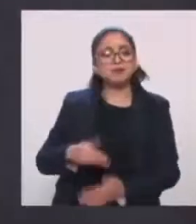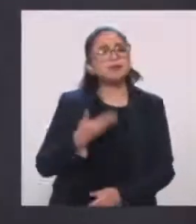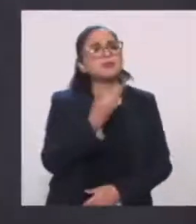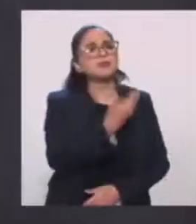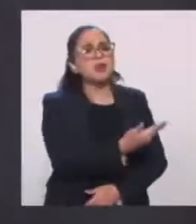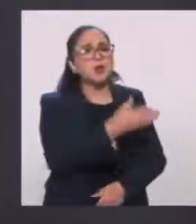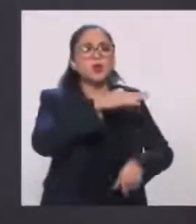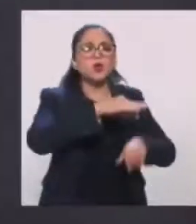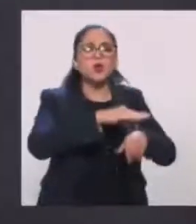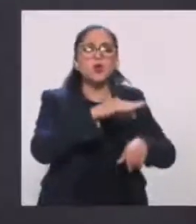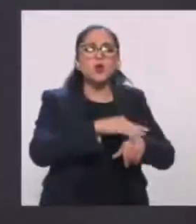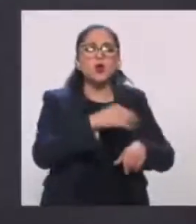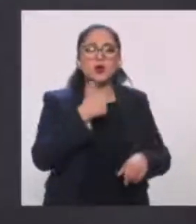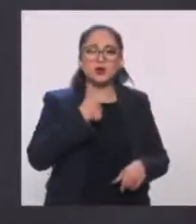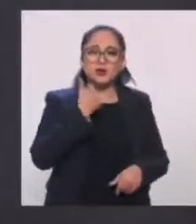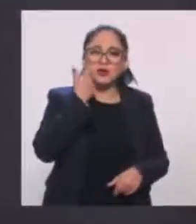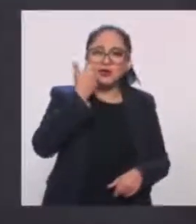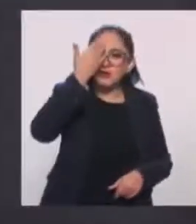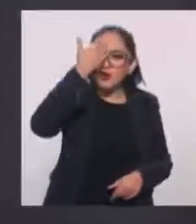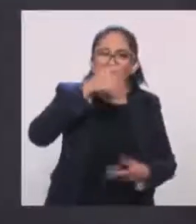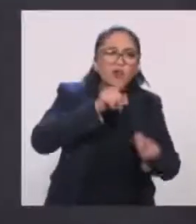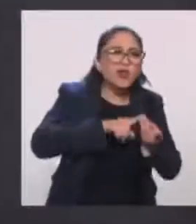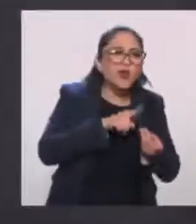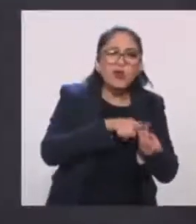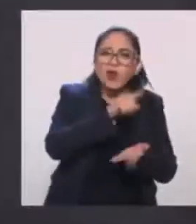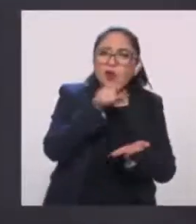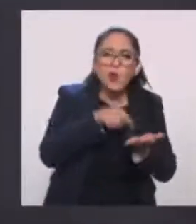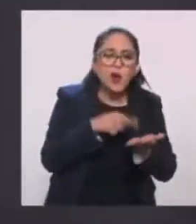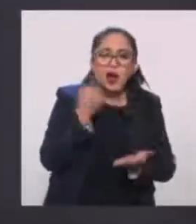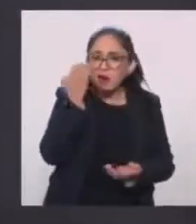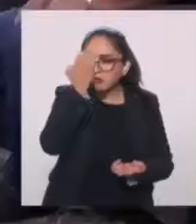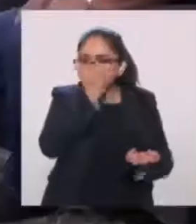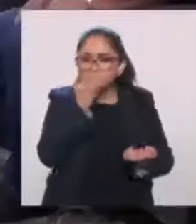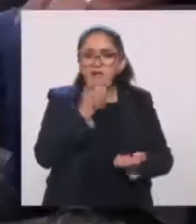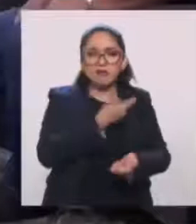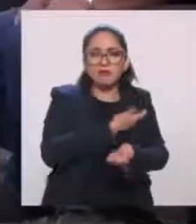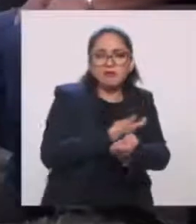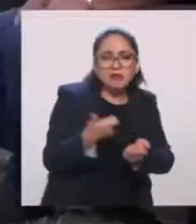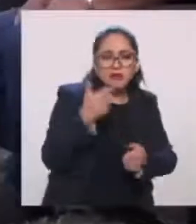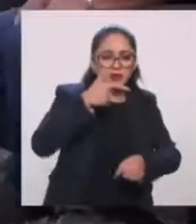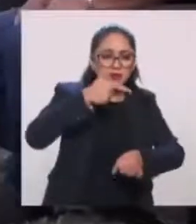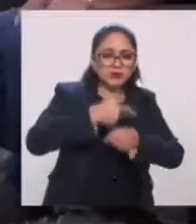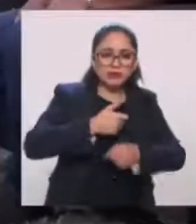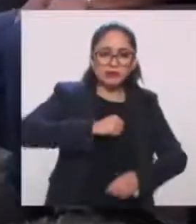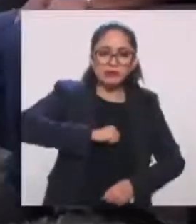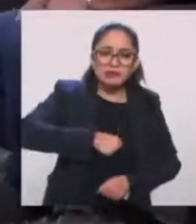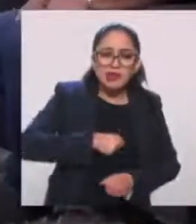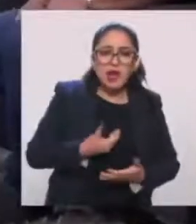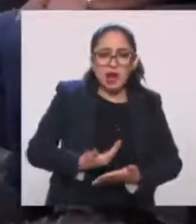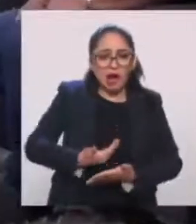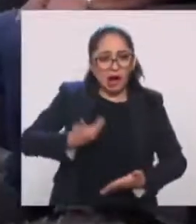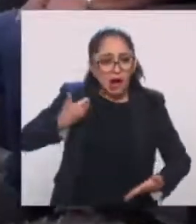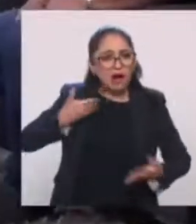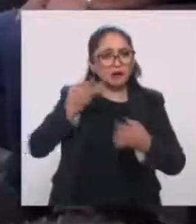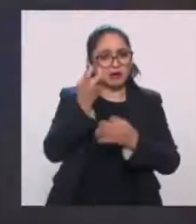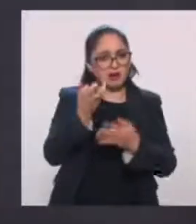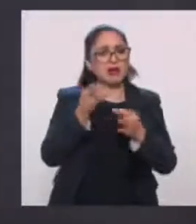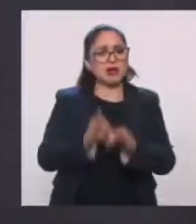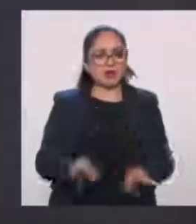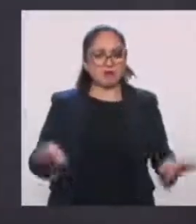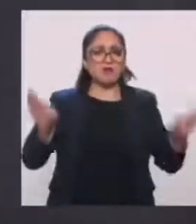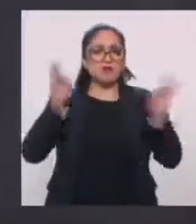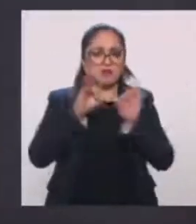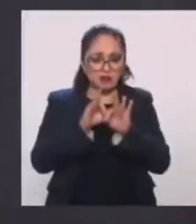dónde se puede hacer la prueba. O sea, este tema del diagnóstico oportuno es fundamental. Entonces, ¿dónde se pueden hacer las pruebas? Porque